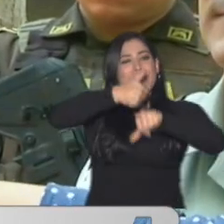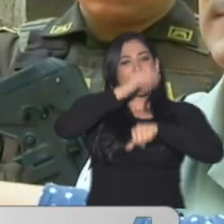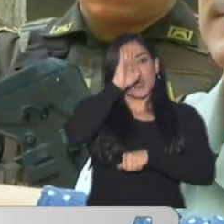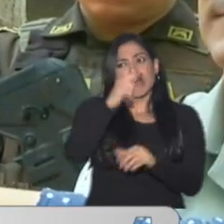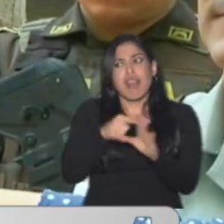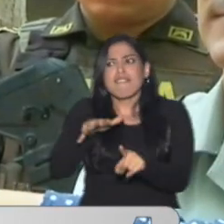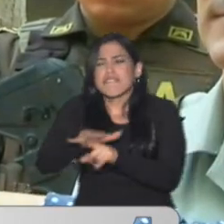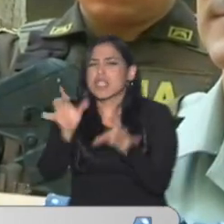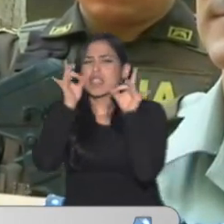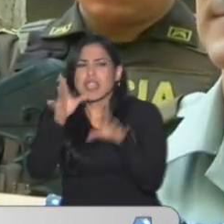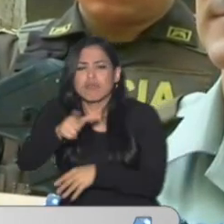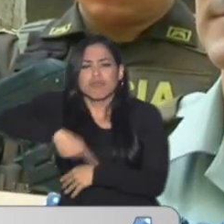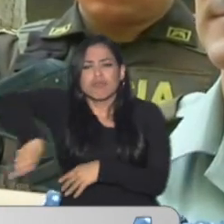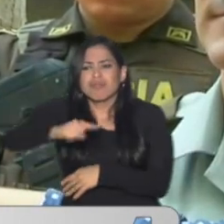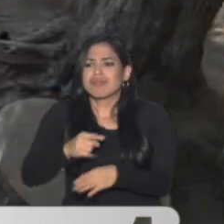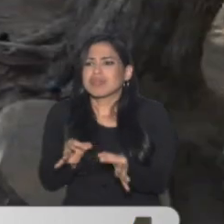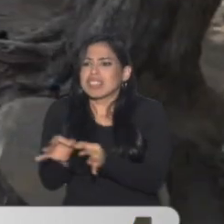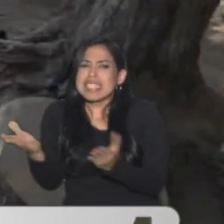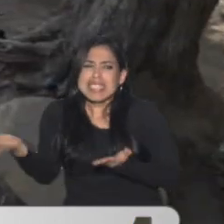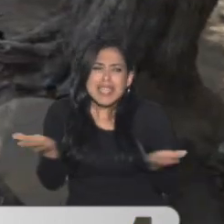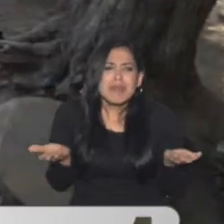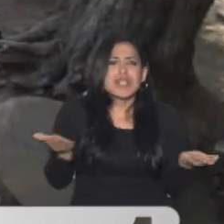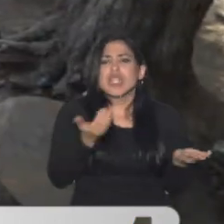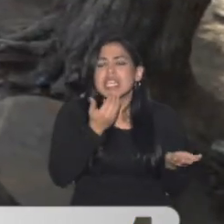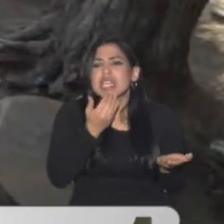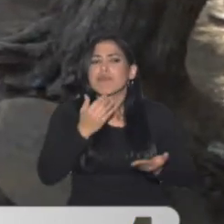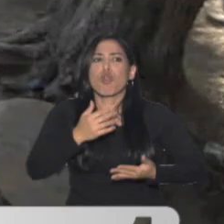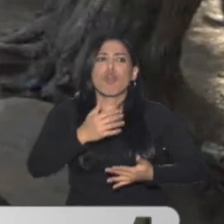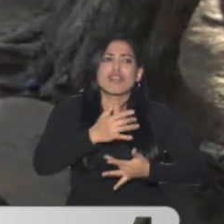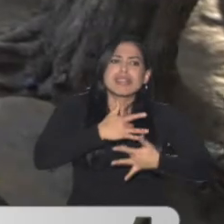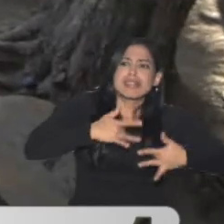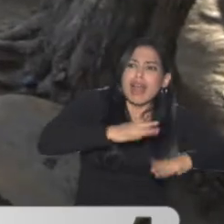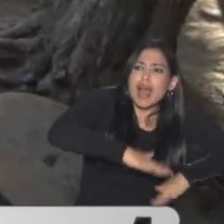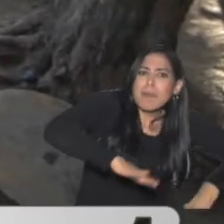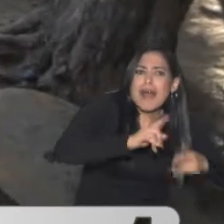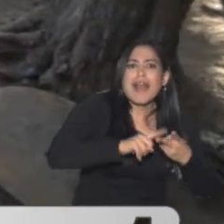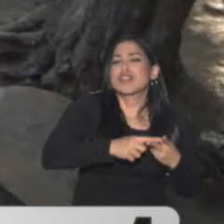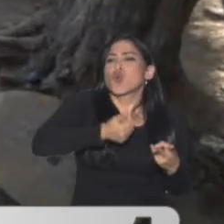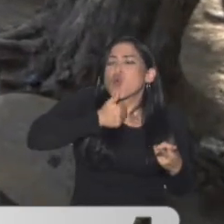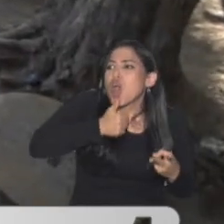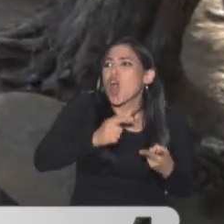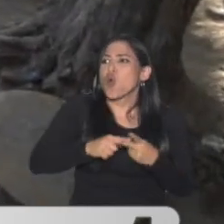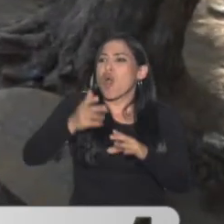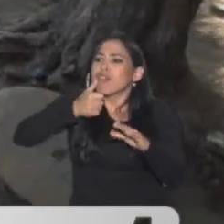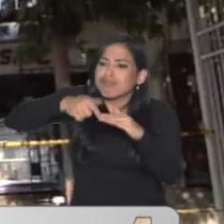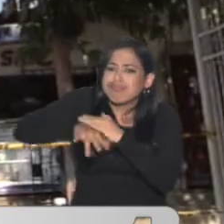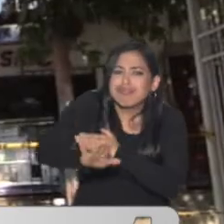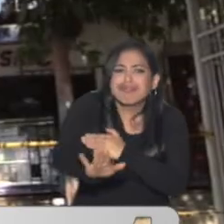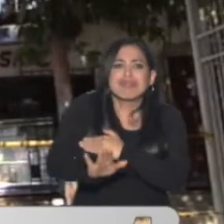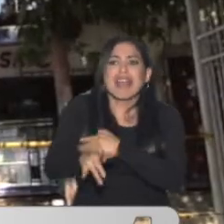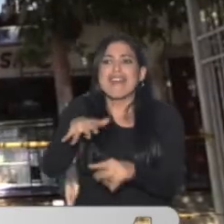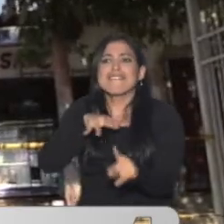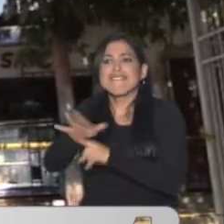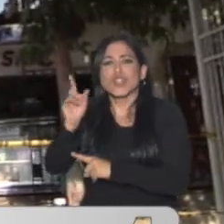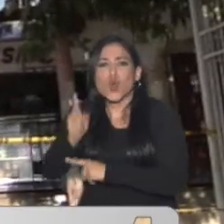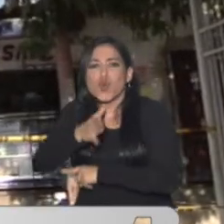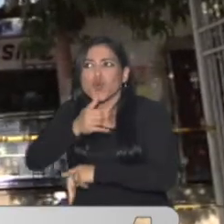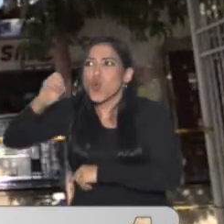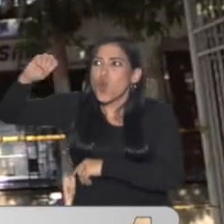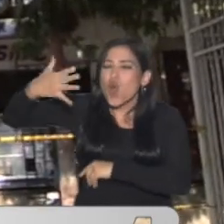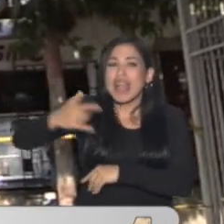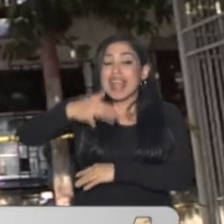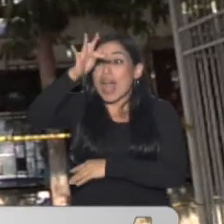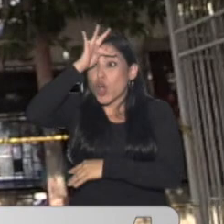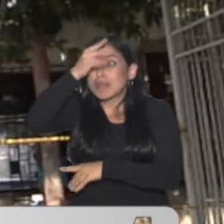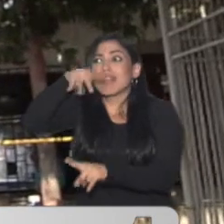afectación que eso tiene para todos los demás servicios del servicio de saneamiento el agua el alcantarillado el la atención